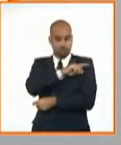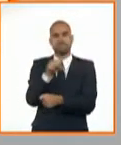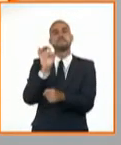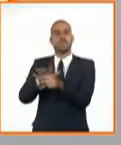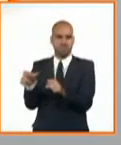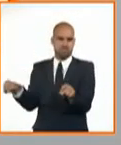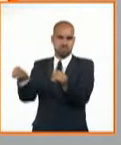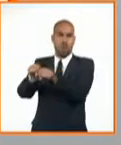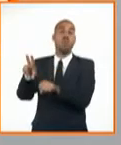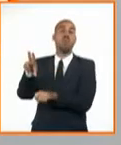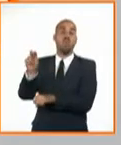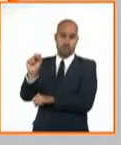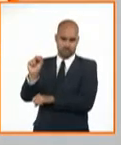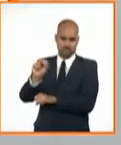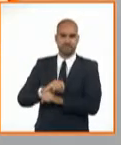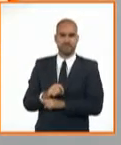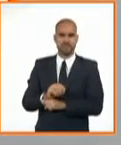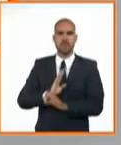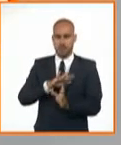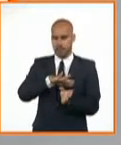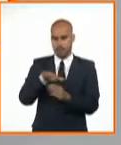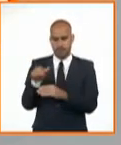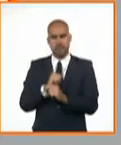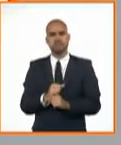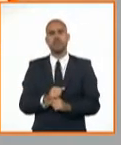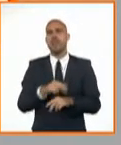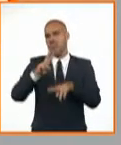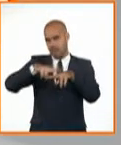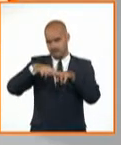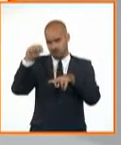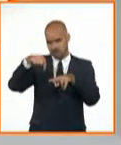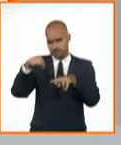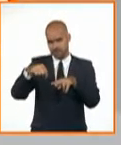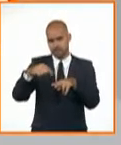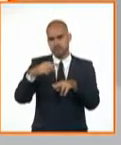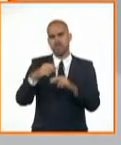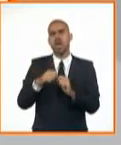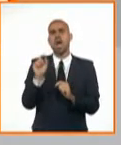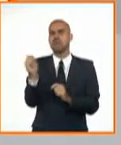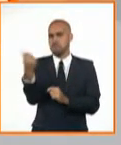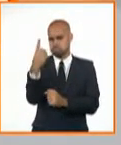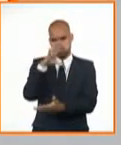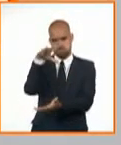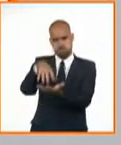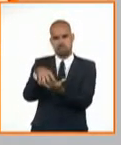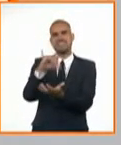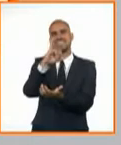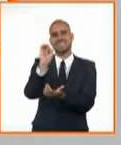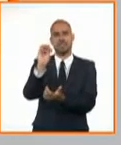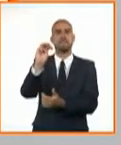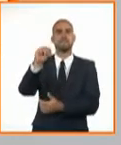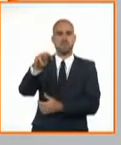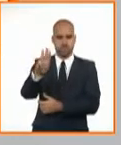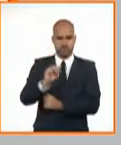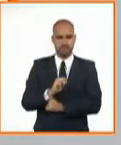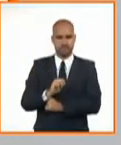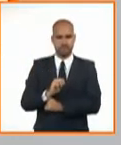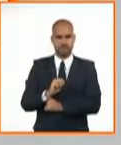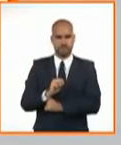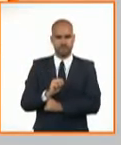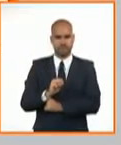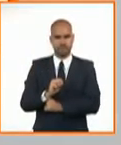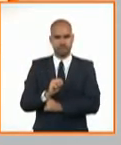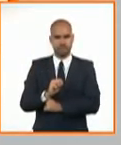nuevo también tenemos la termoeléctrica de tanta piedra que tiene un solo bloque de 60 m agua tenemos las termoeléctricas este